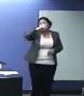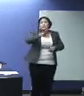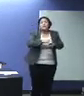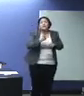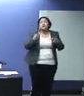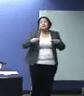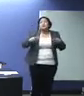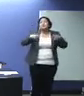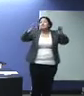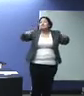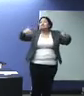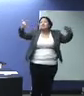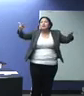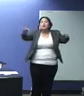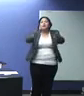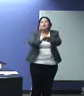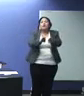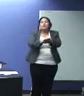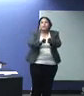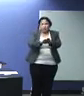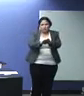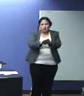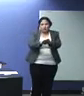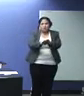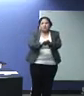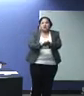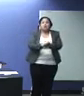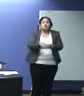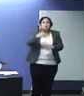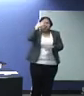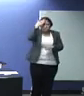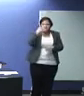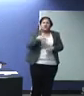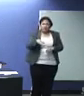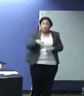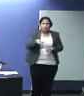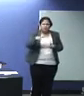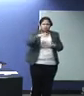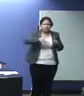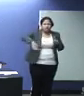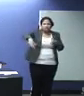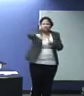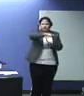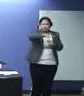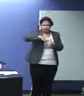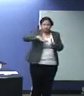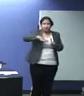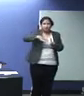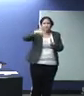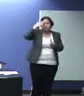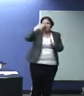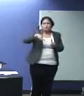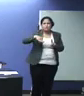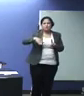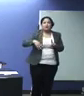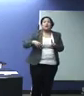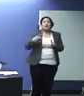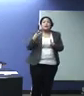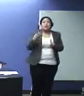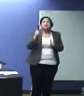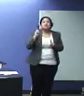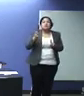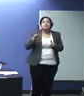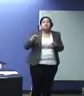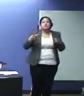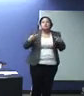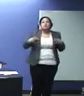es consciente de la realidad de la discapacidad en su entorno circundante, y eso es un ejercicio de poder